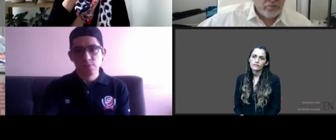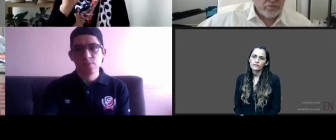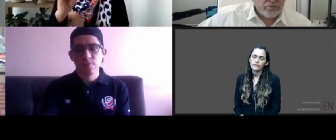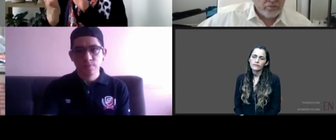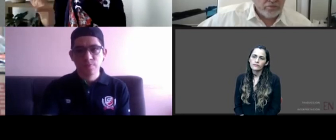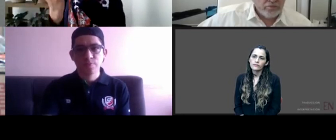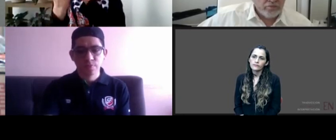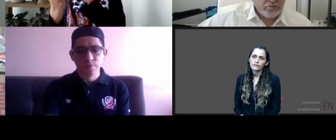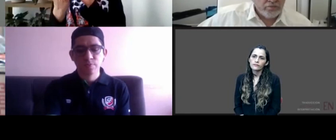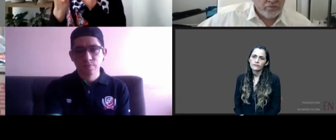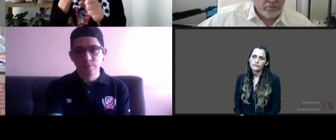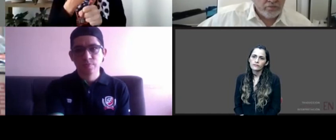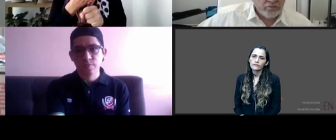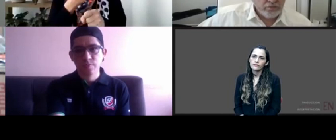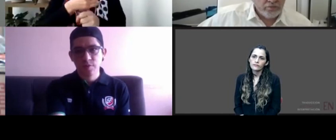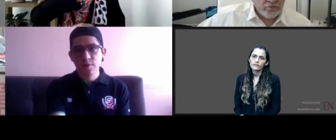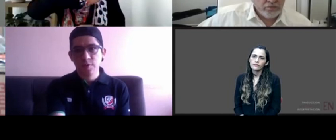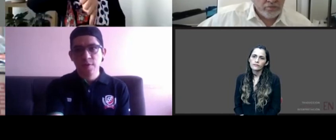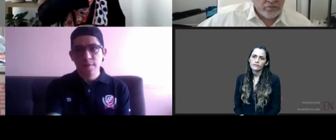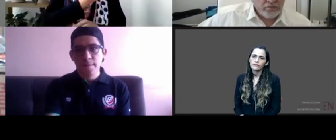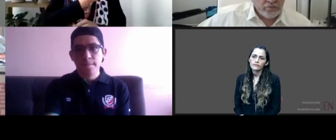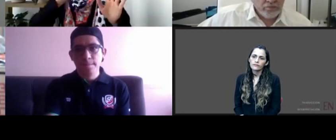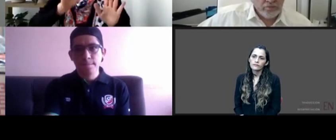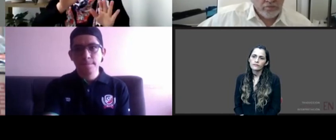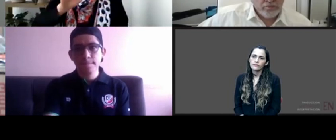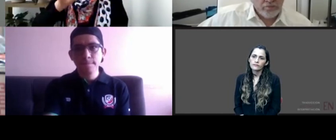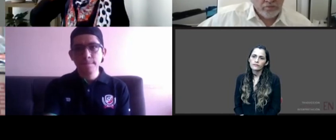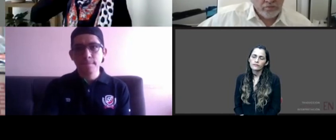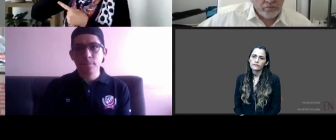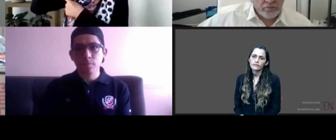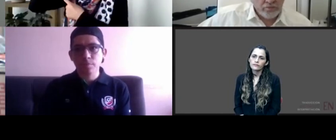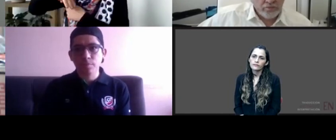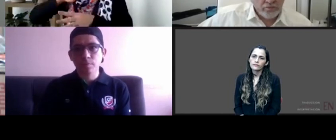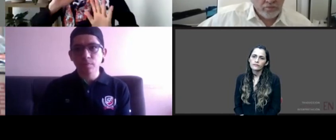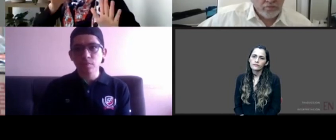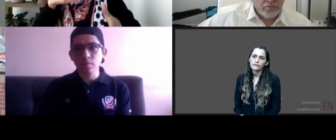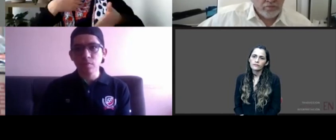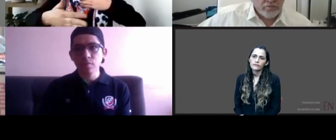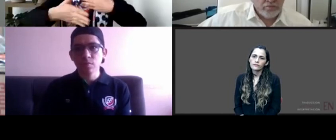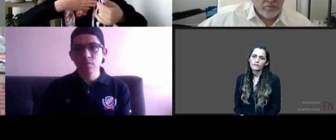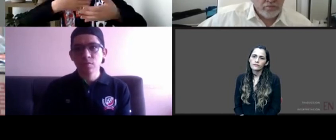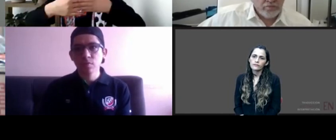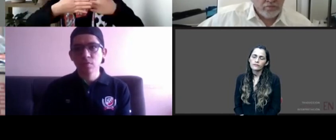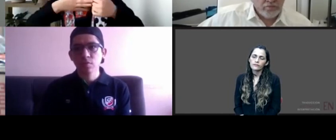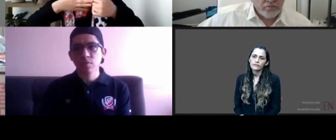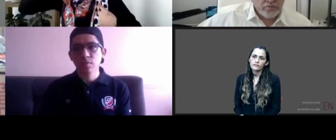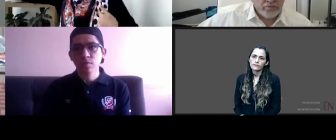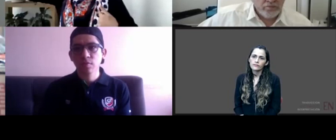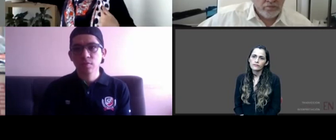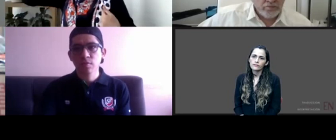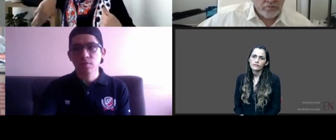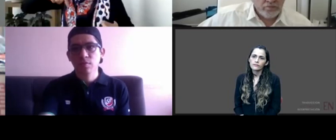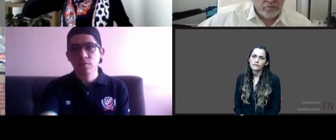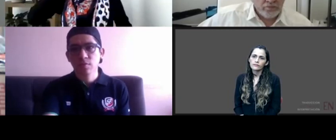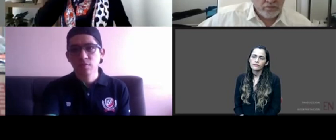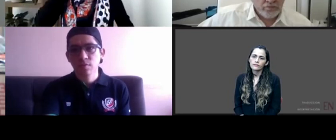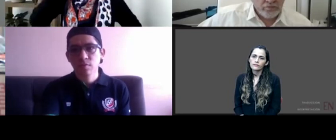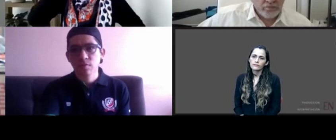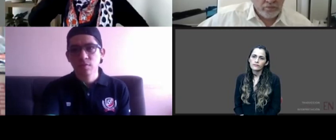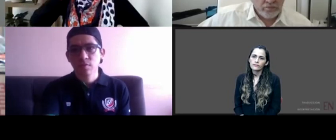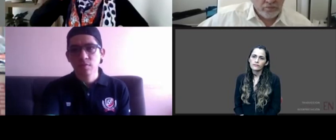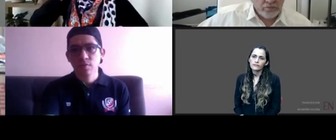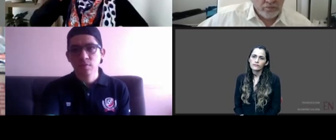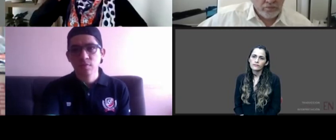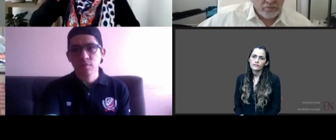tengan experiencia en el tema para que les sugieran algunos lugares. Ahorita la lengua de señas mexicana está de